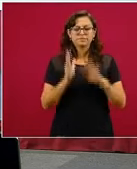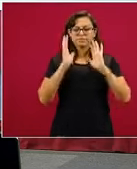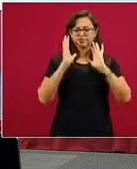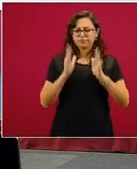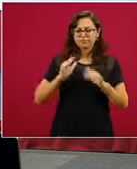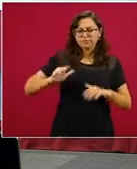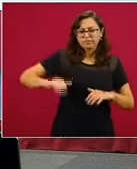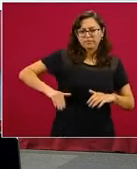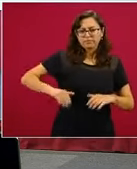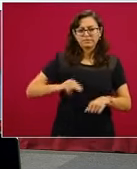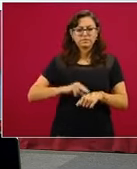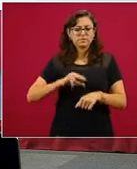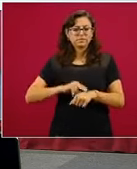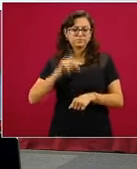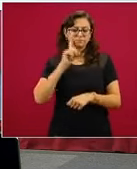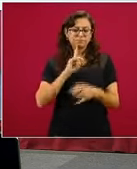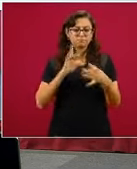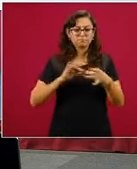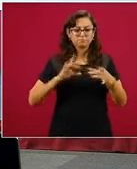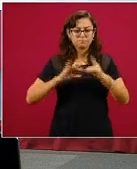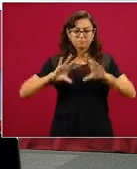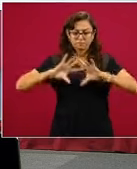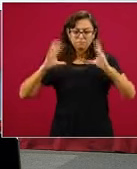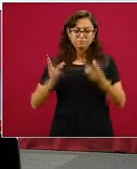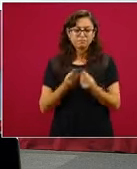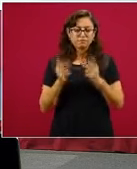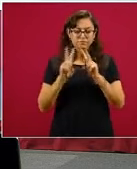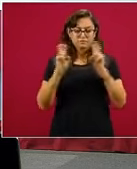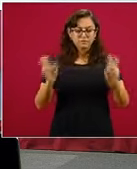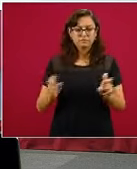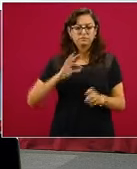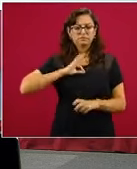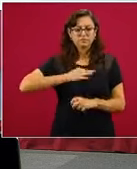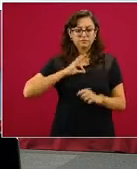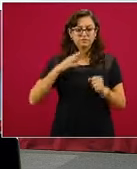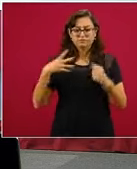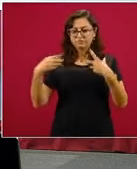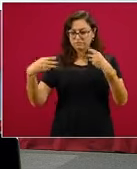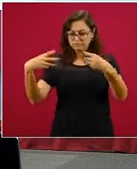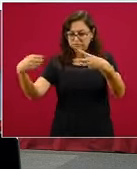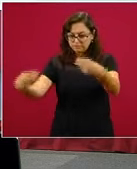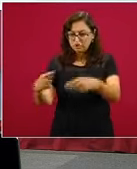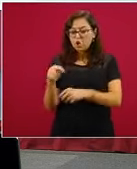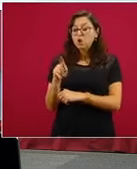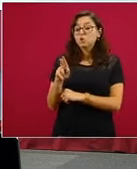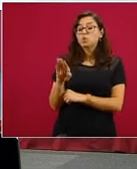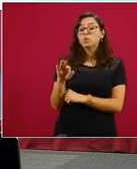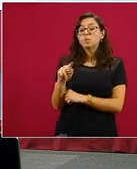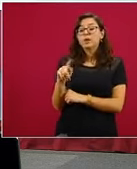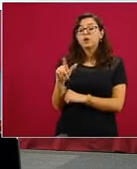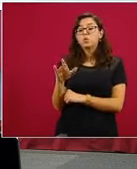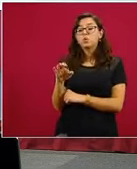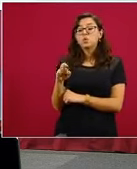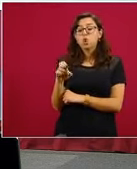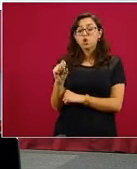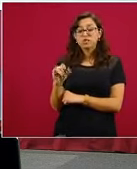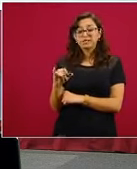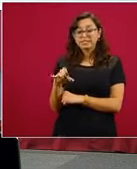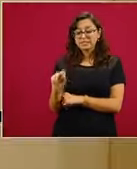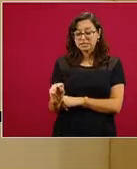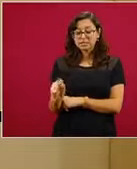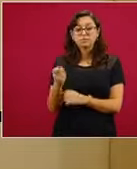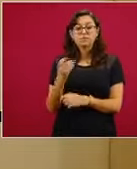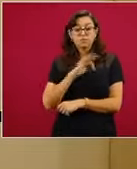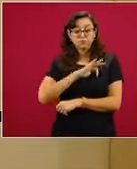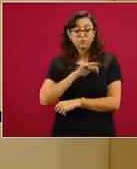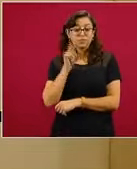un panorama de la situación epidemiológica, cómo estamos actualmente con esta carga de enfermedad. Como ustedes observaron, no hay un solo